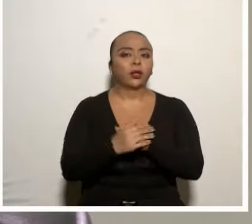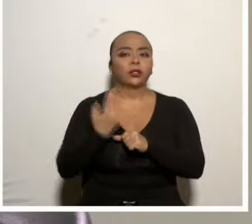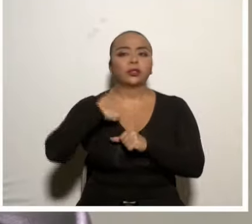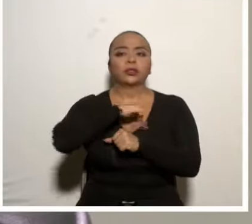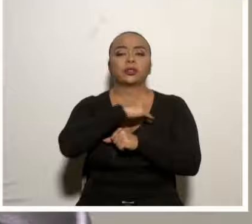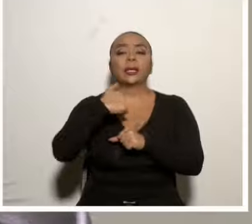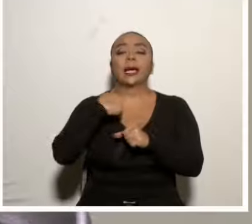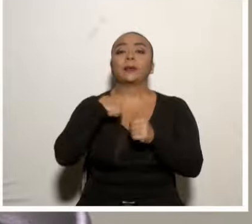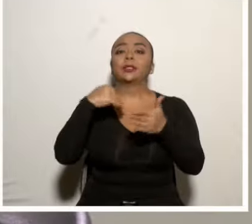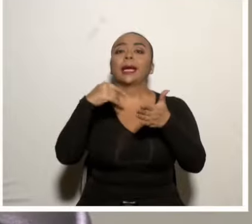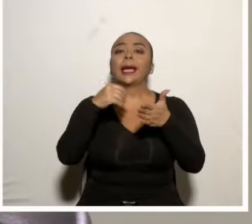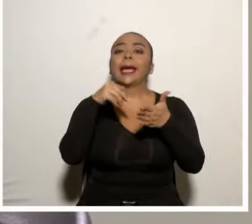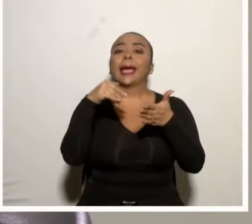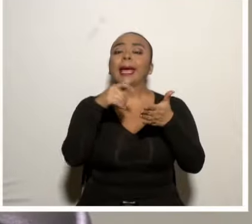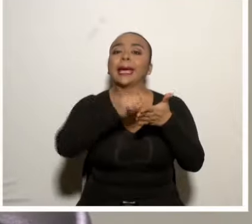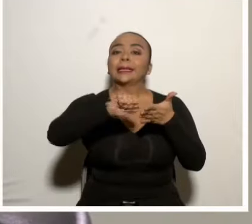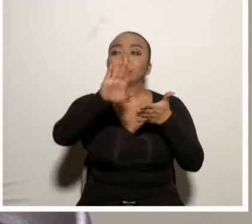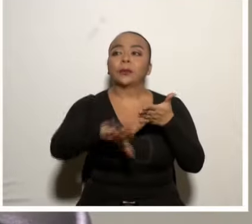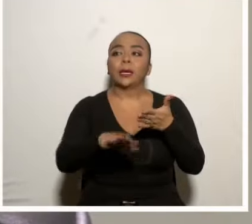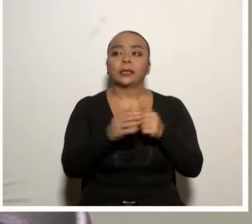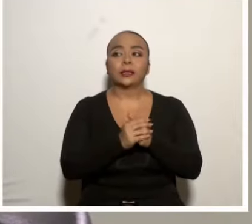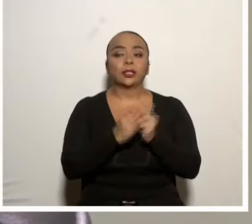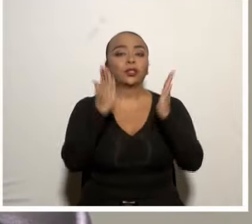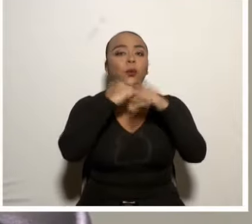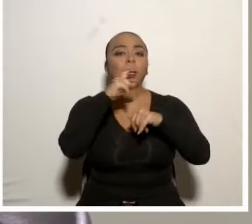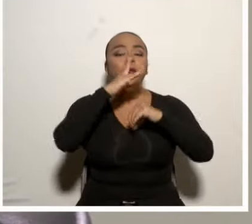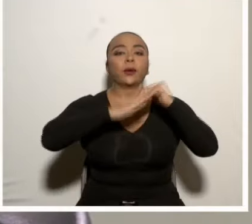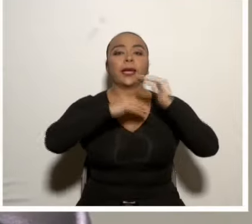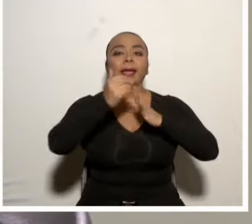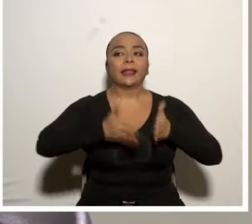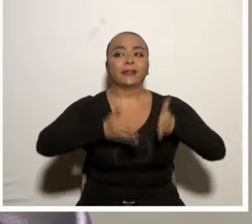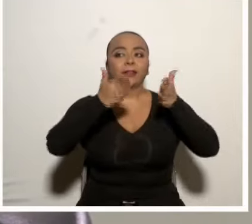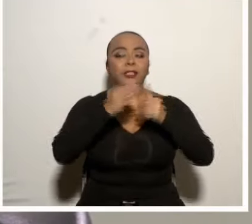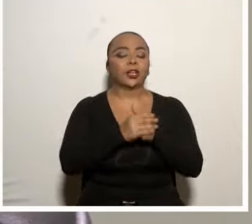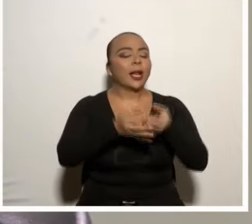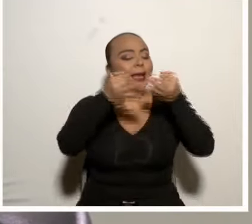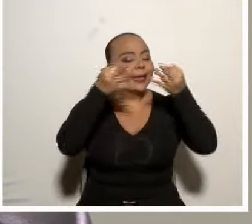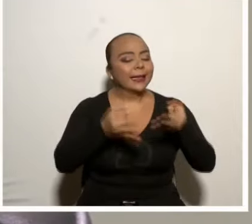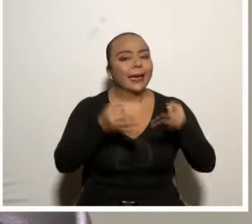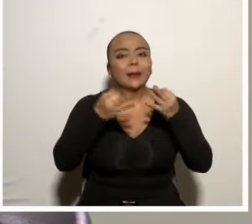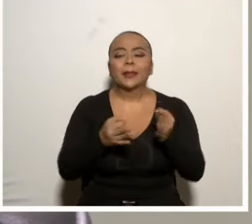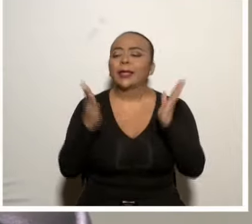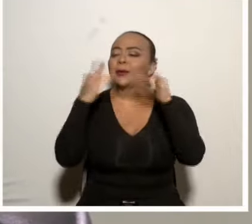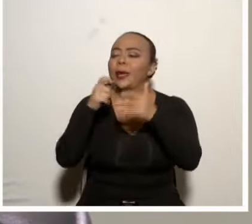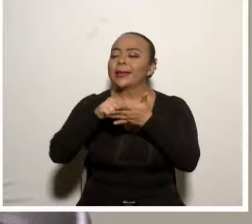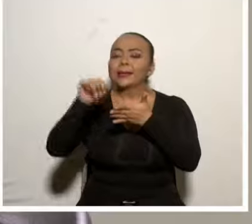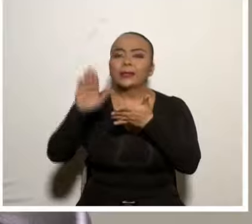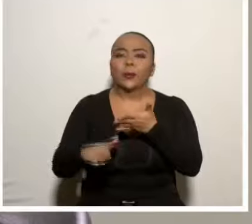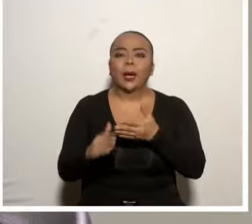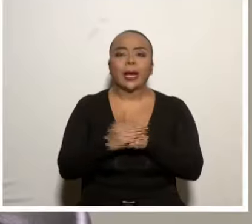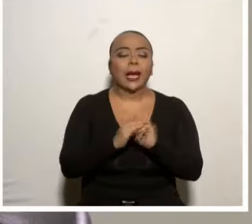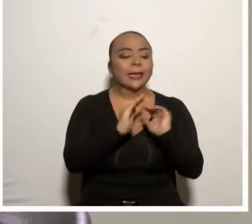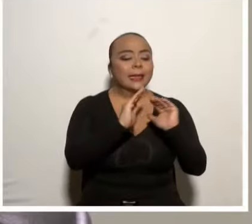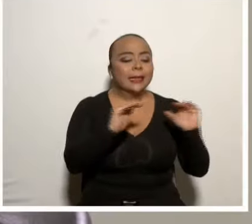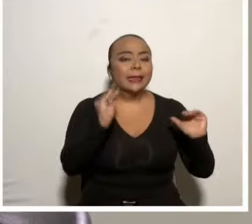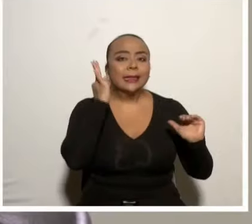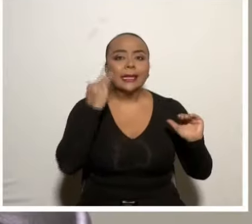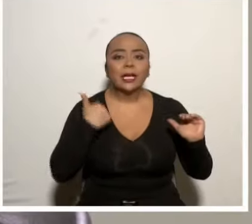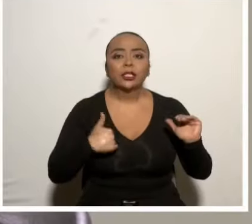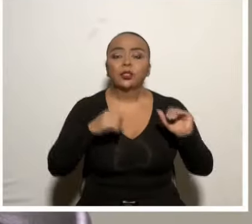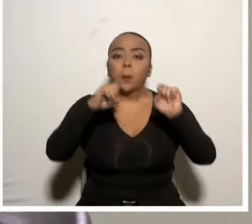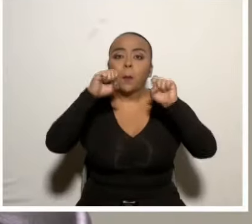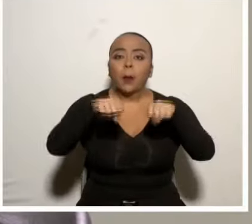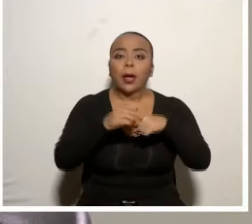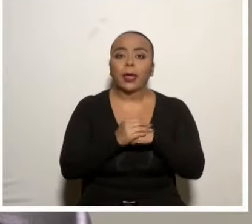tengamos escuelas donde no existe un edificio, donde literalmente no existe una escuela donde los niños y las niñas